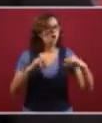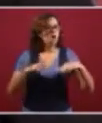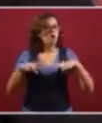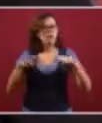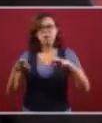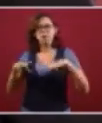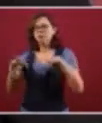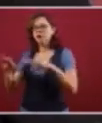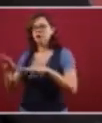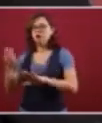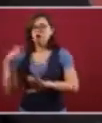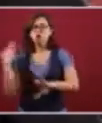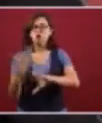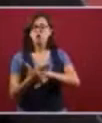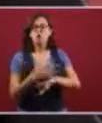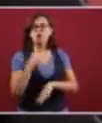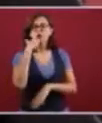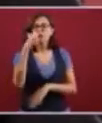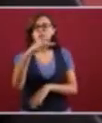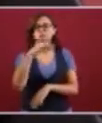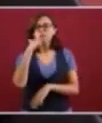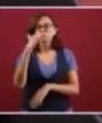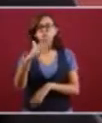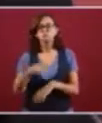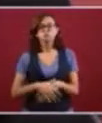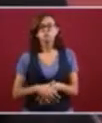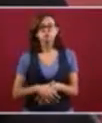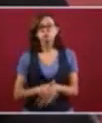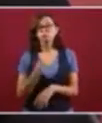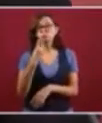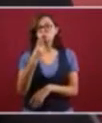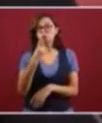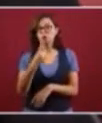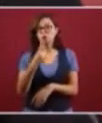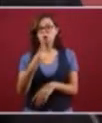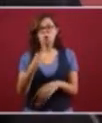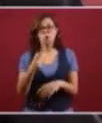y yo esté hasta él